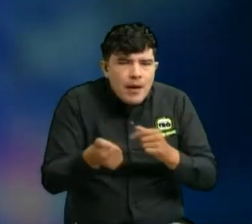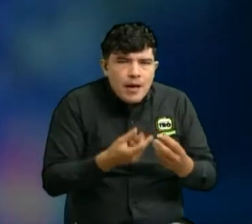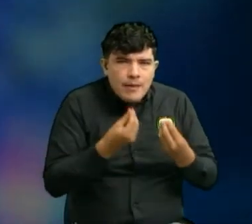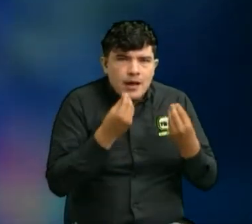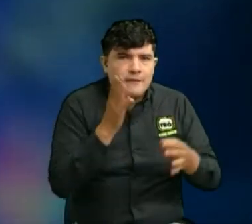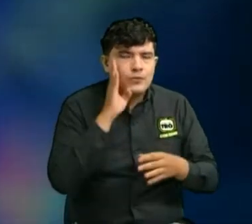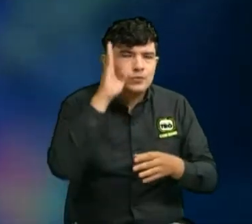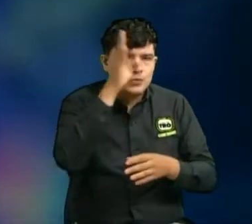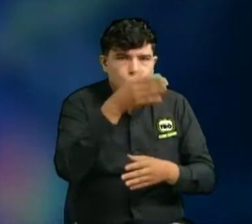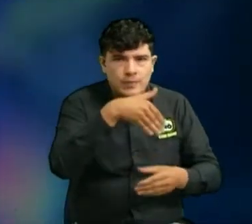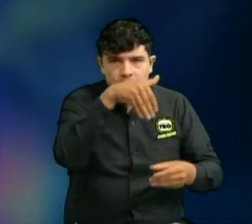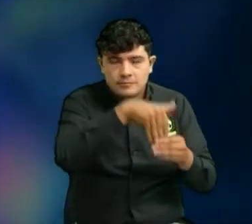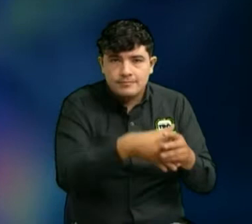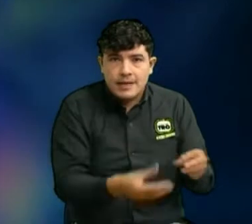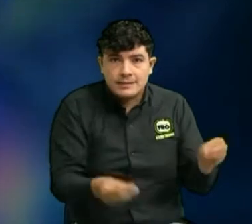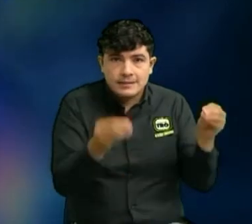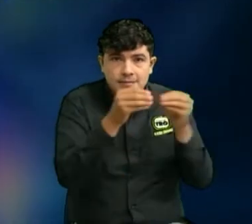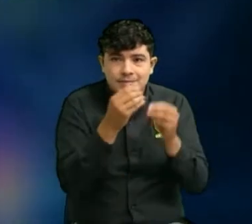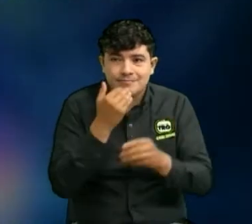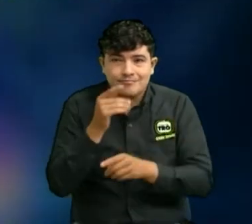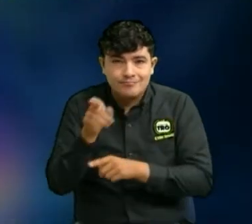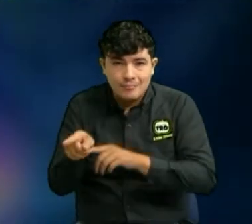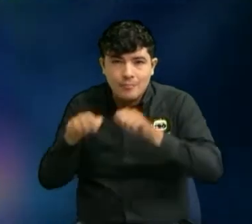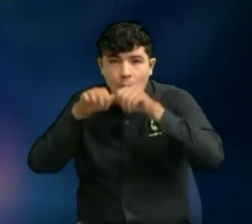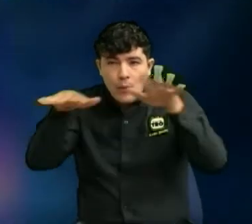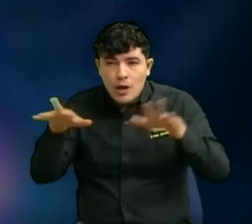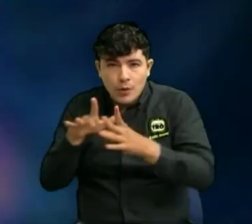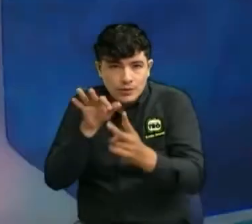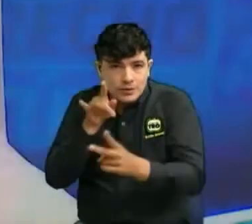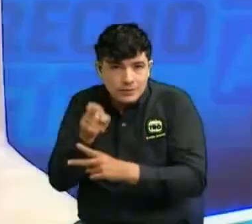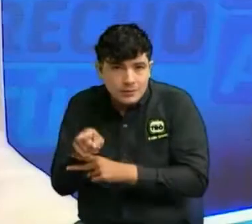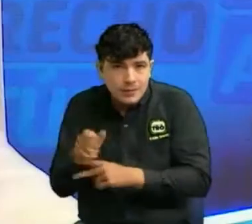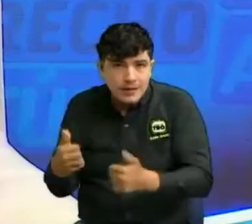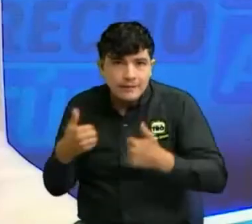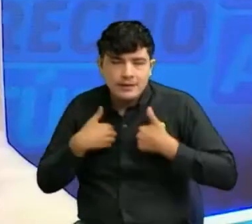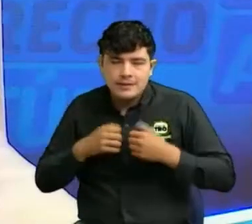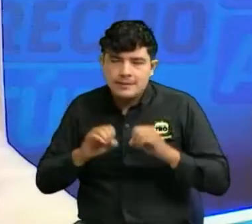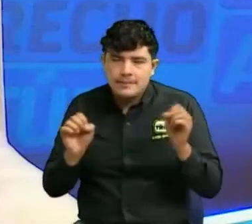mayor. En el público no tienes esta alternativa.